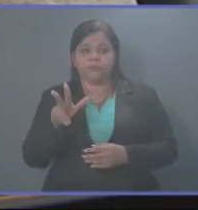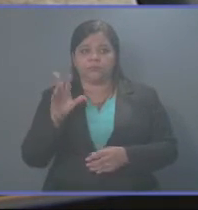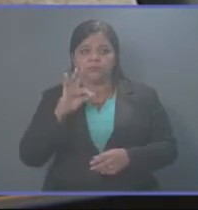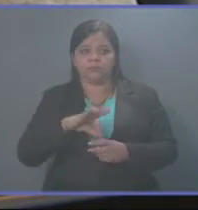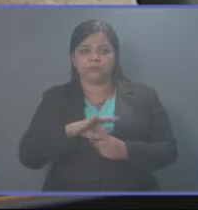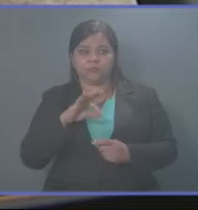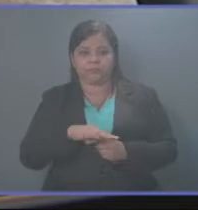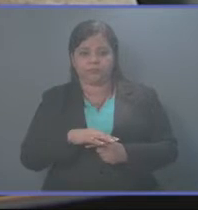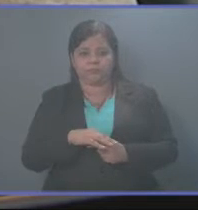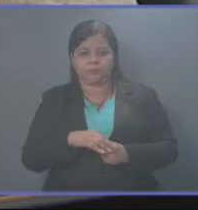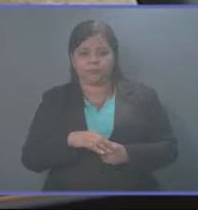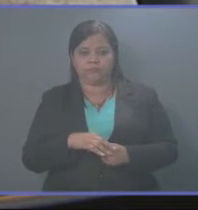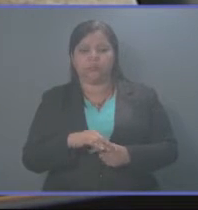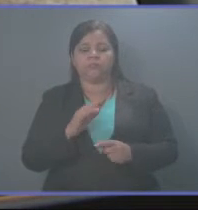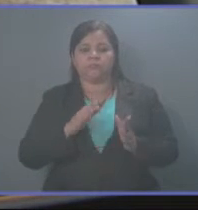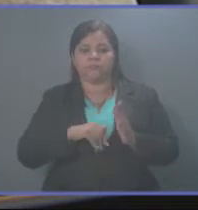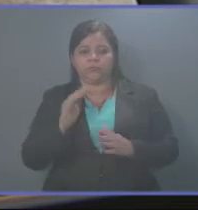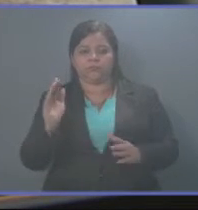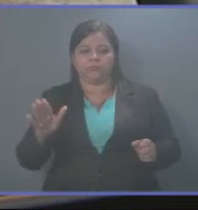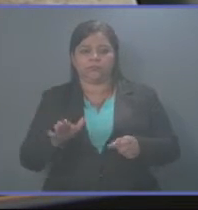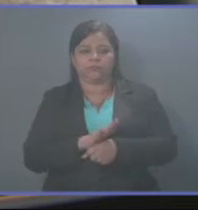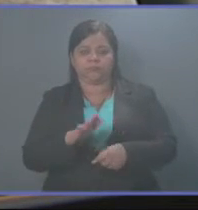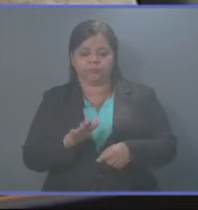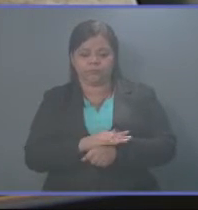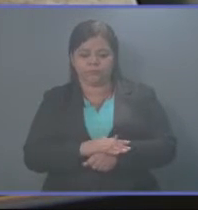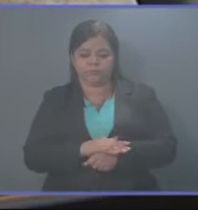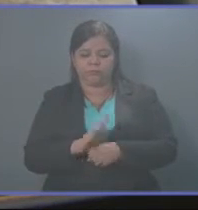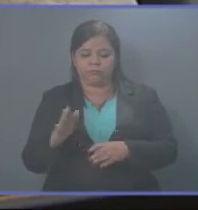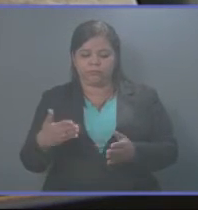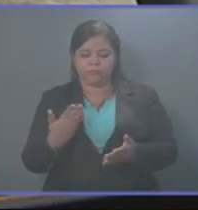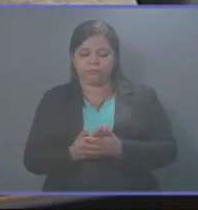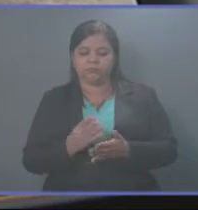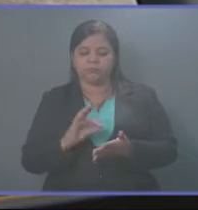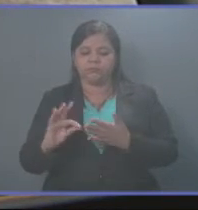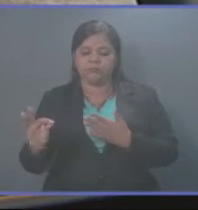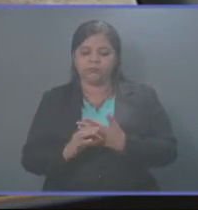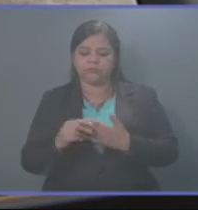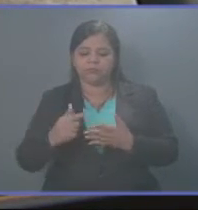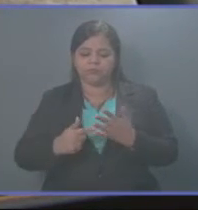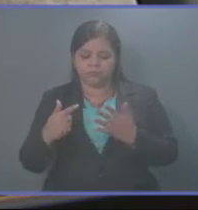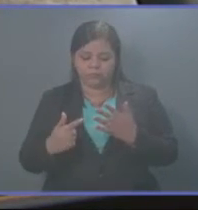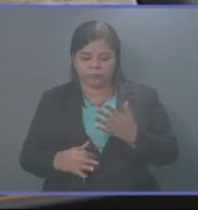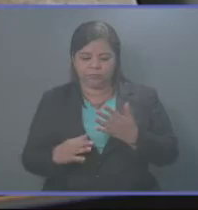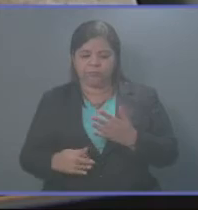votos para completar este proyecto de decreto que a